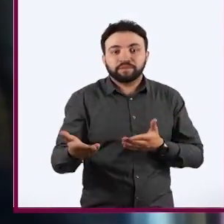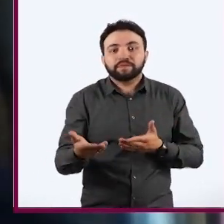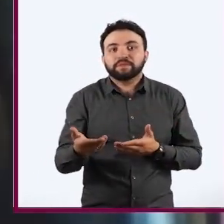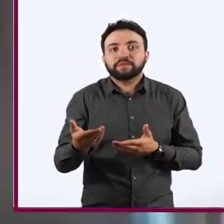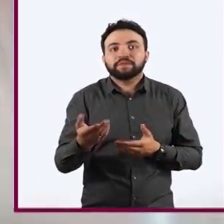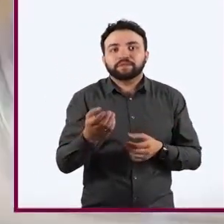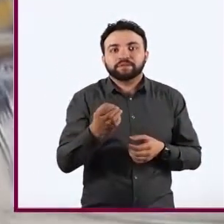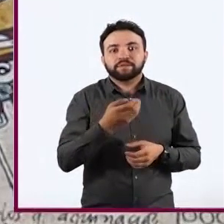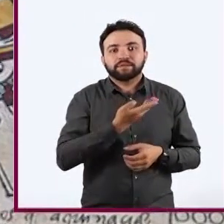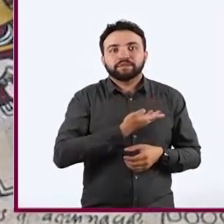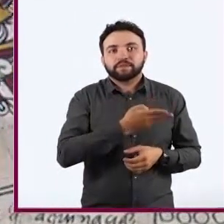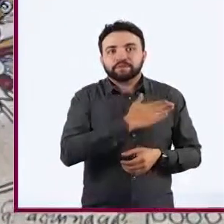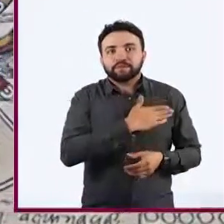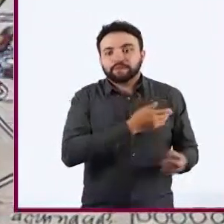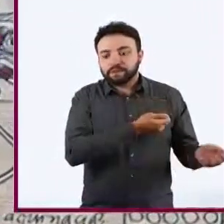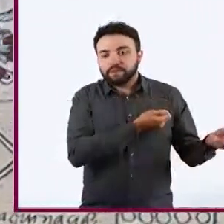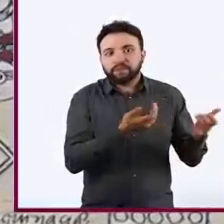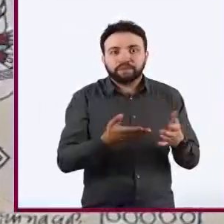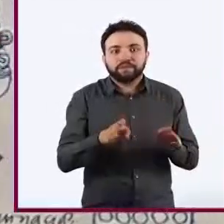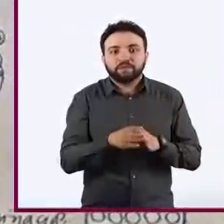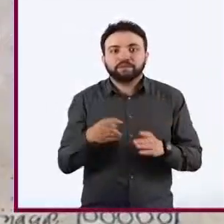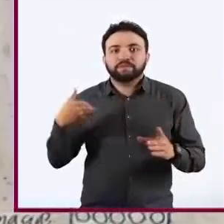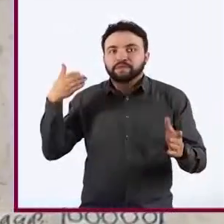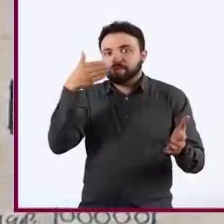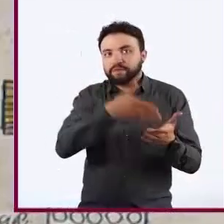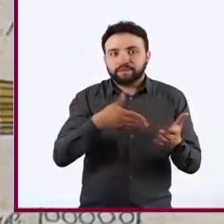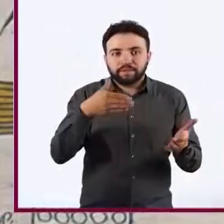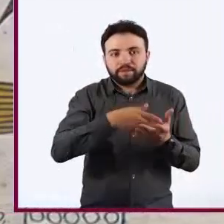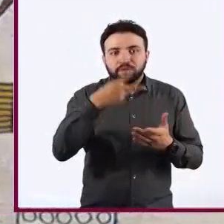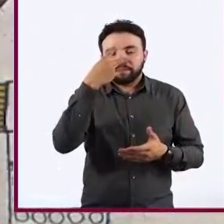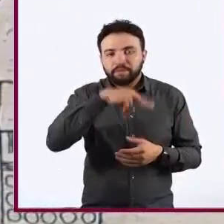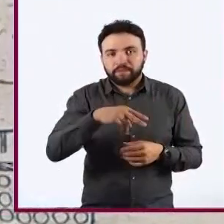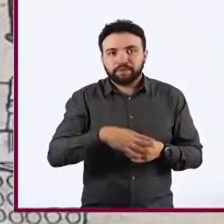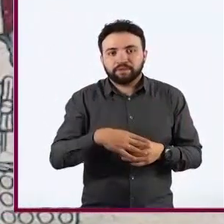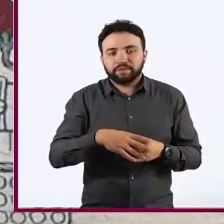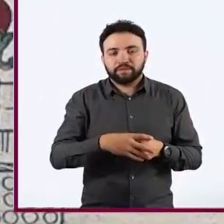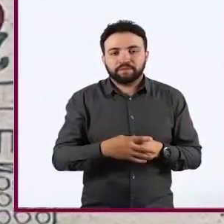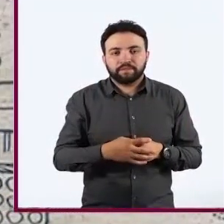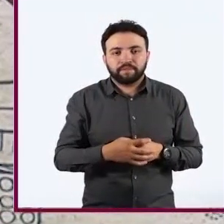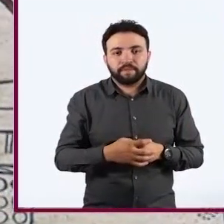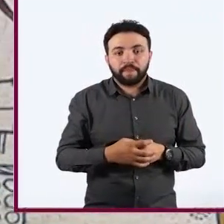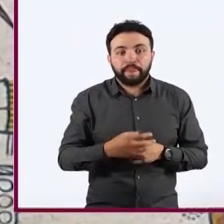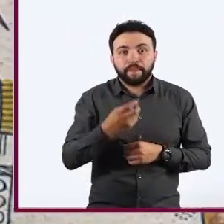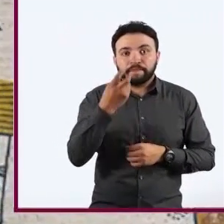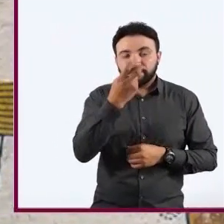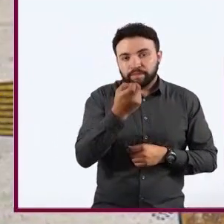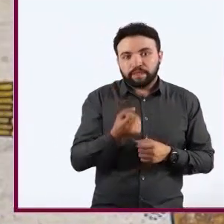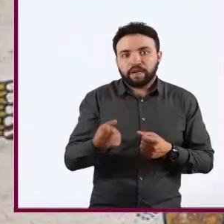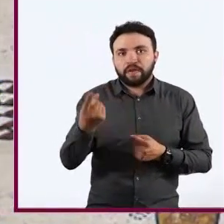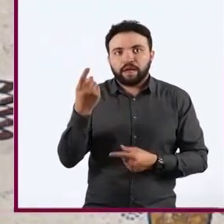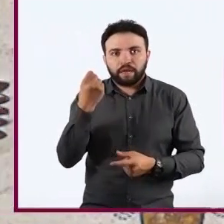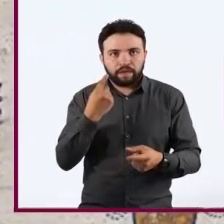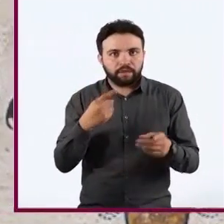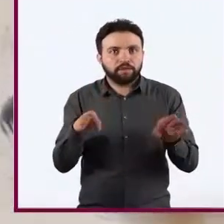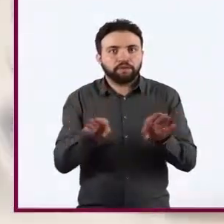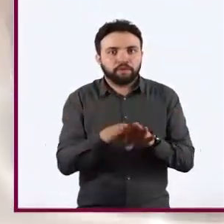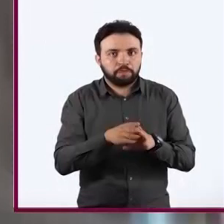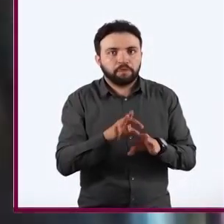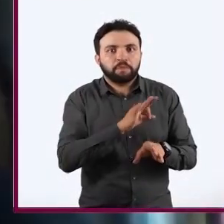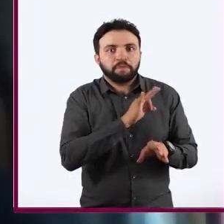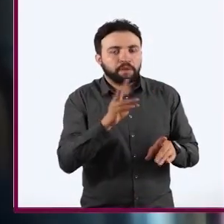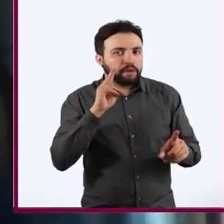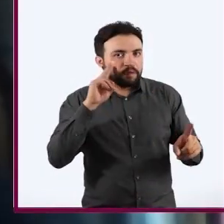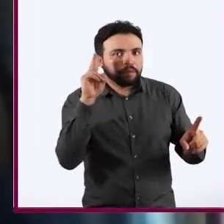españoles empiezan a registrar los calendarios mexicas, o sea, los calendarios nahuas del centro de México. Estos son algunos de los hechos